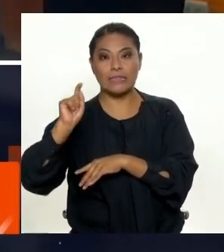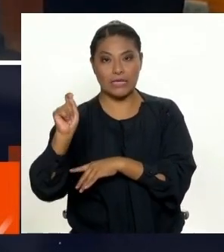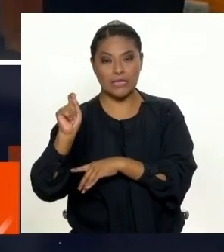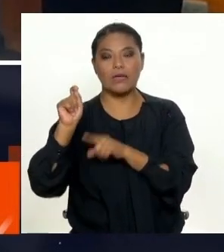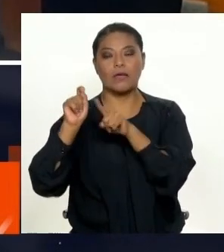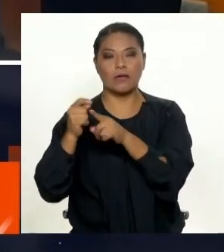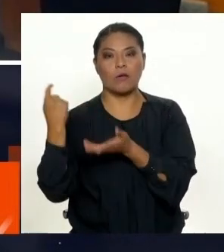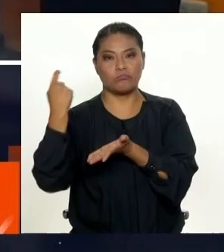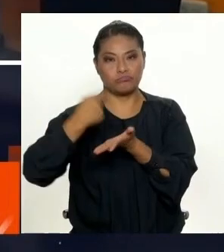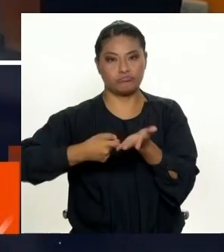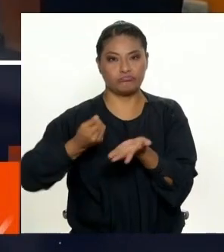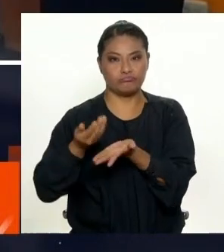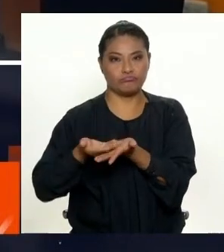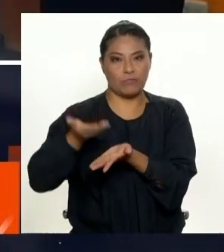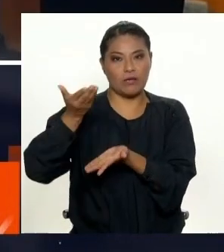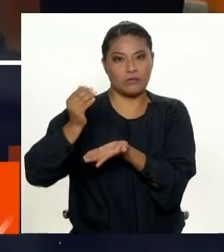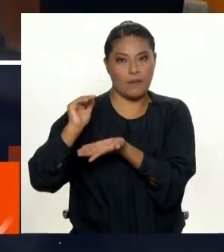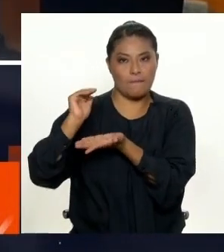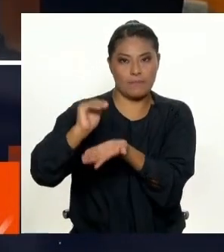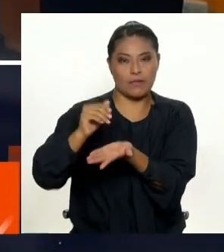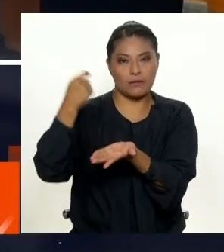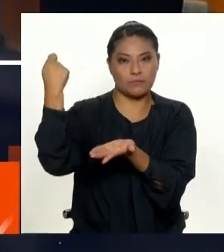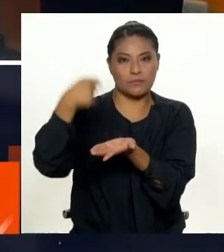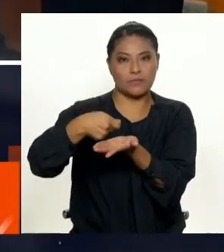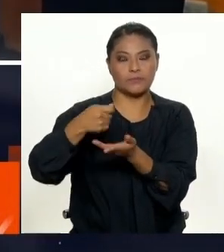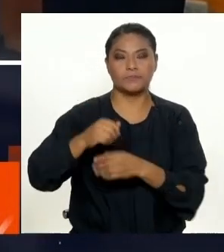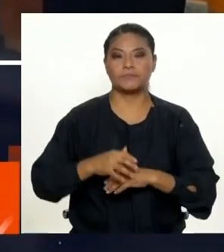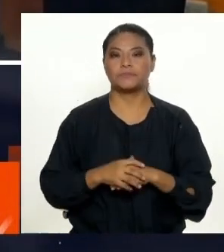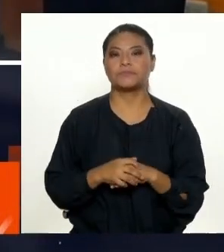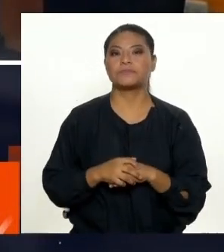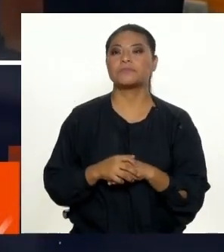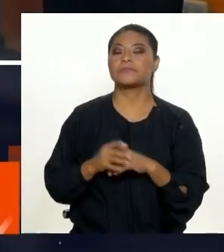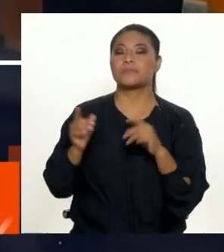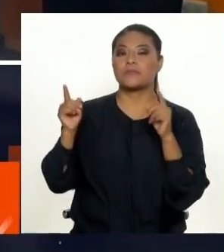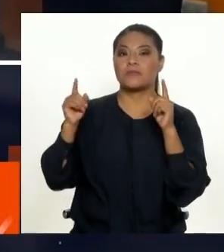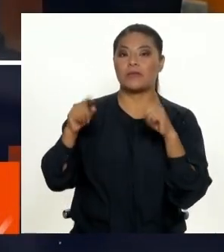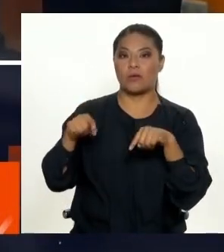sanciones. Y aquí en la región Lambayeque,